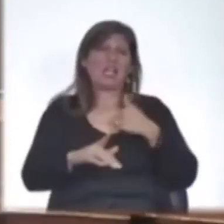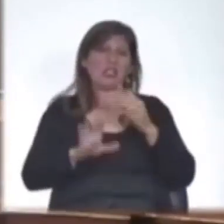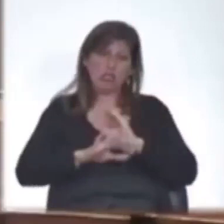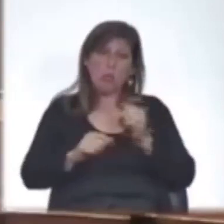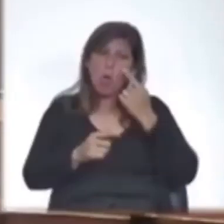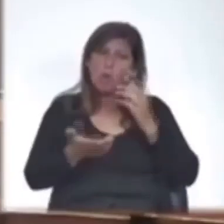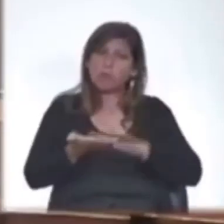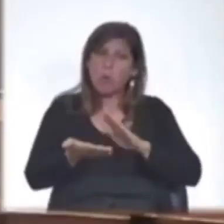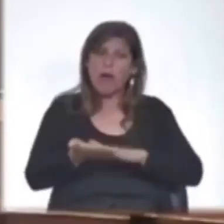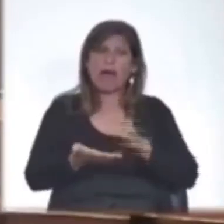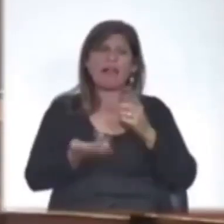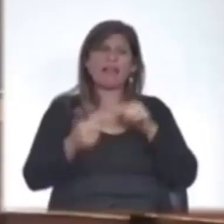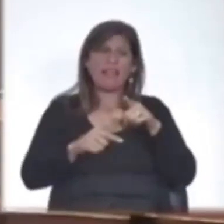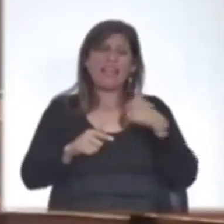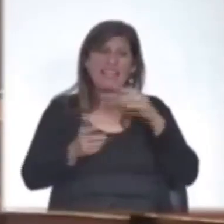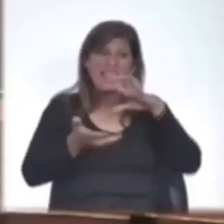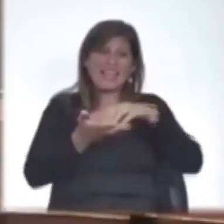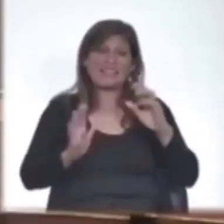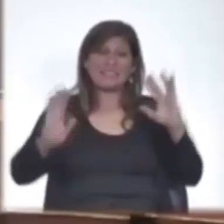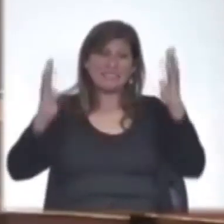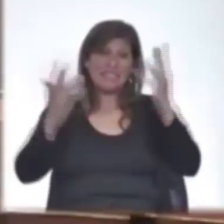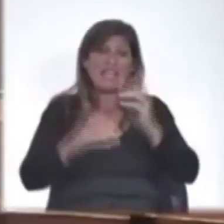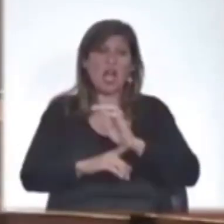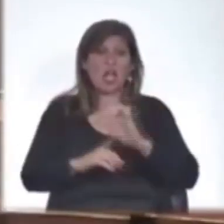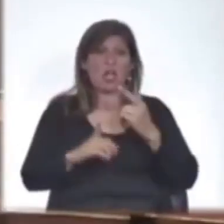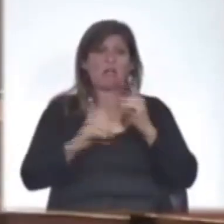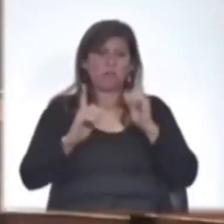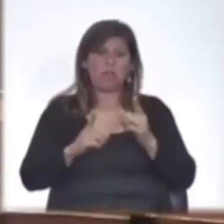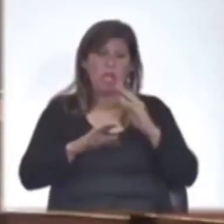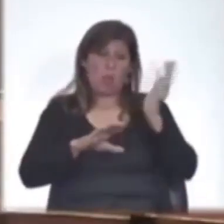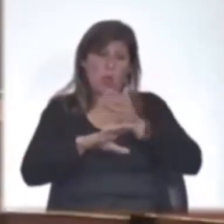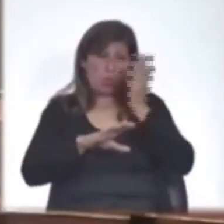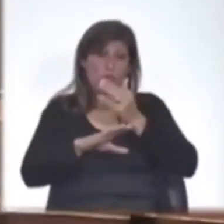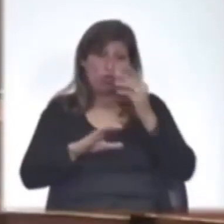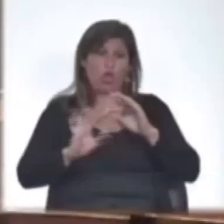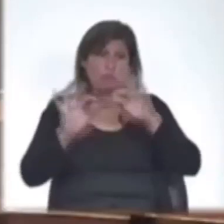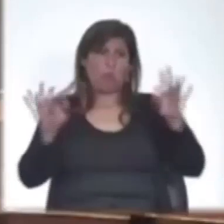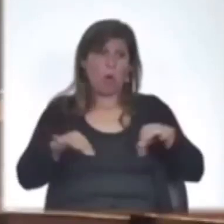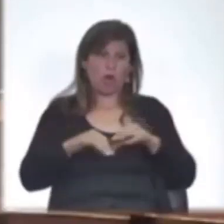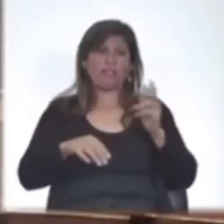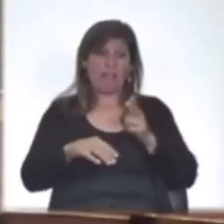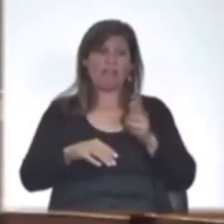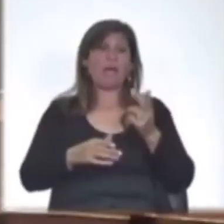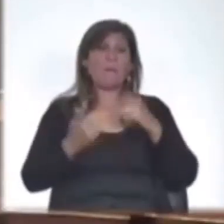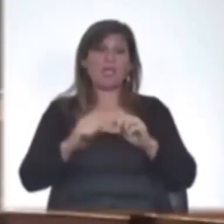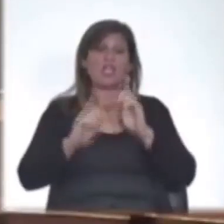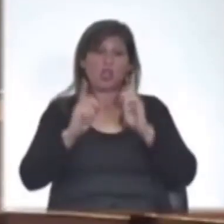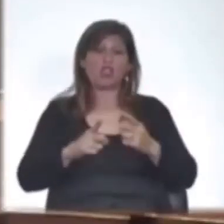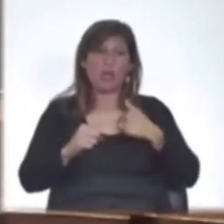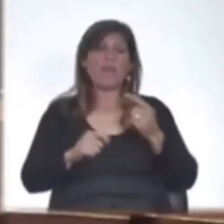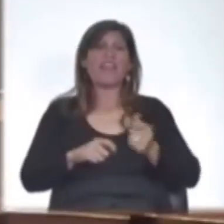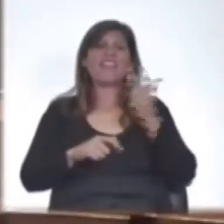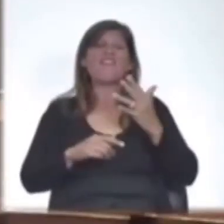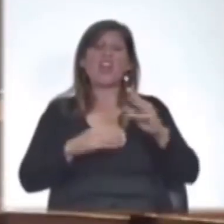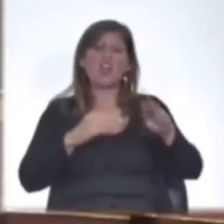en definitiva, que pretende el gobierno en lo que va a ser este impuesto, digamos, a esos sueldos? En números es inferior al